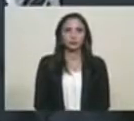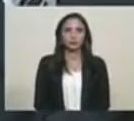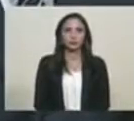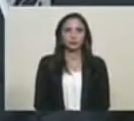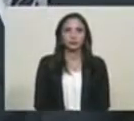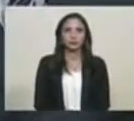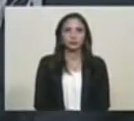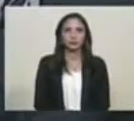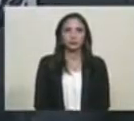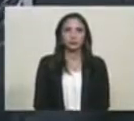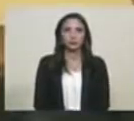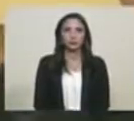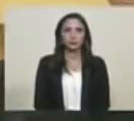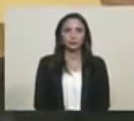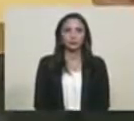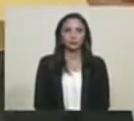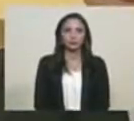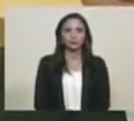ajá